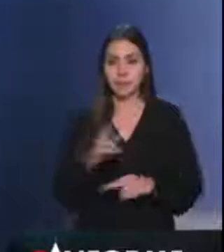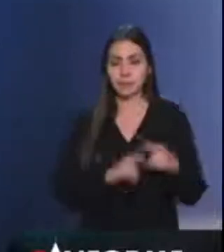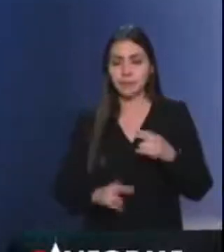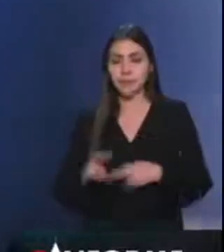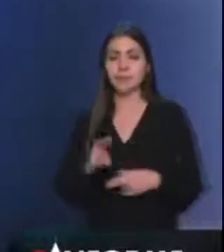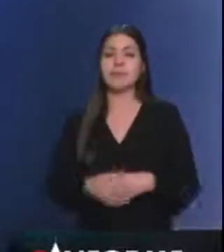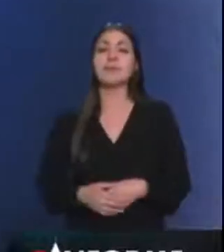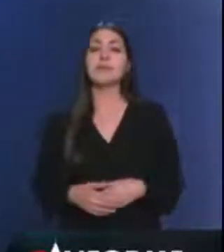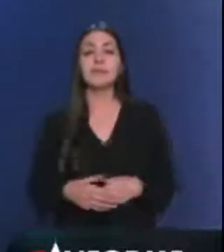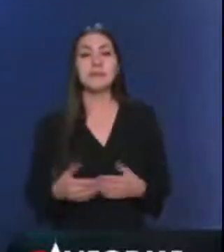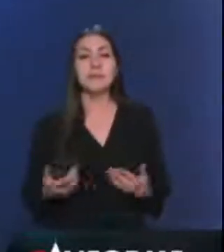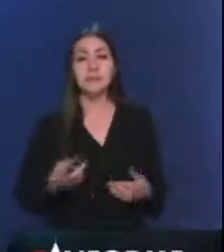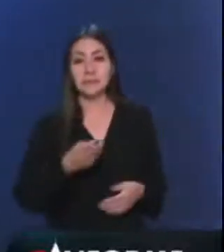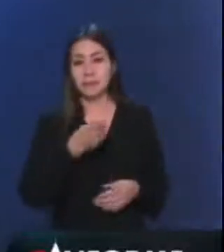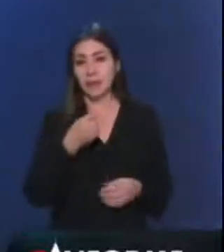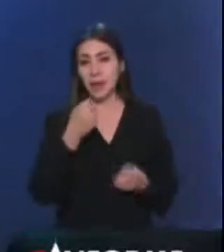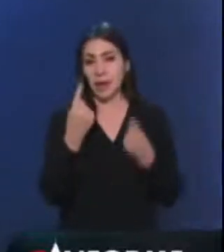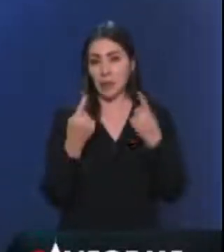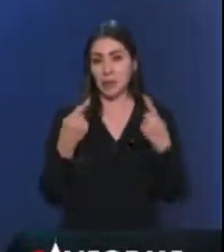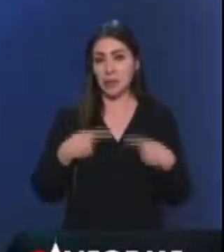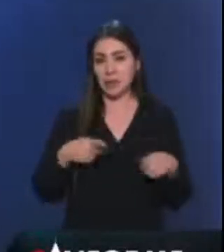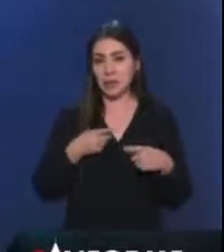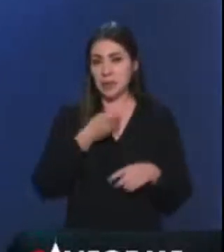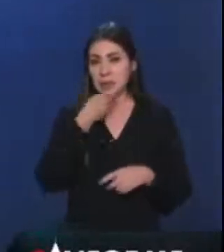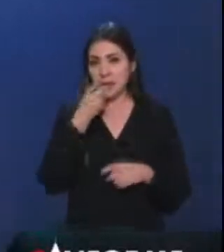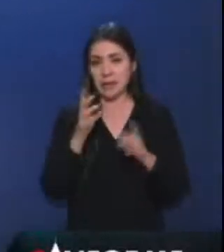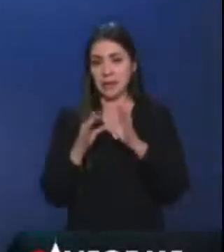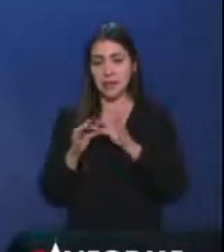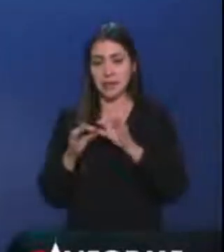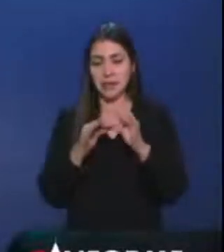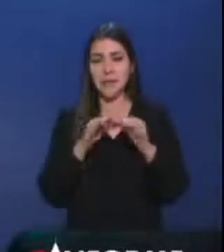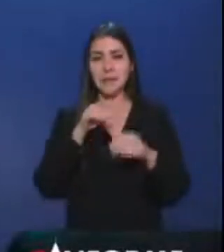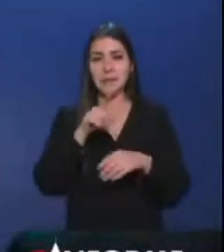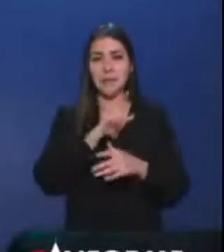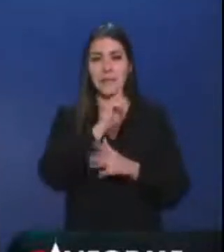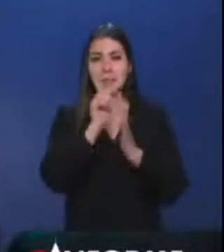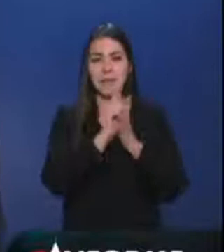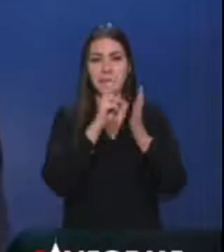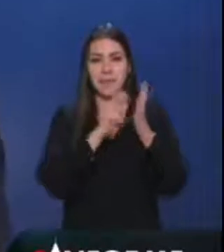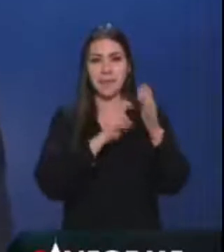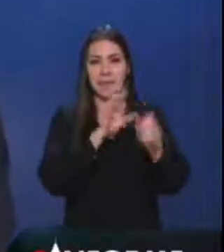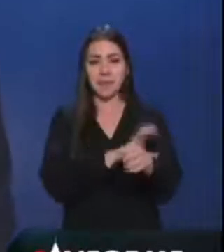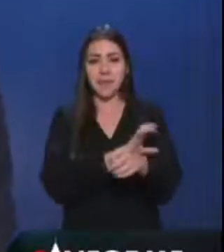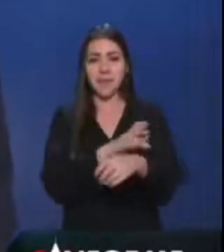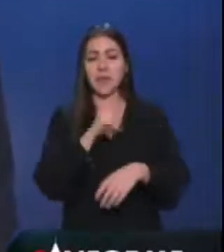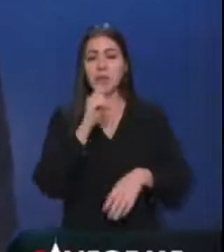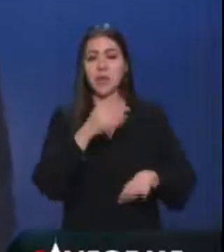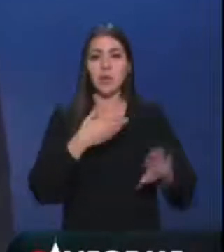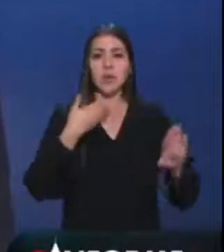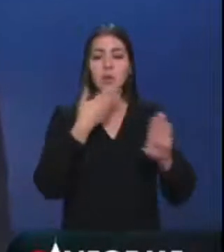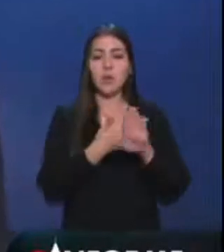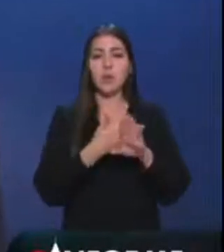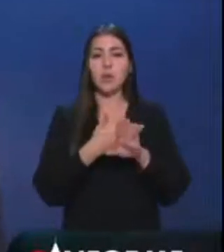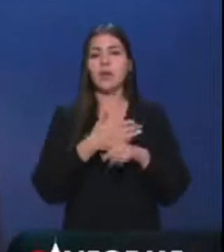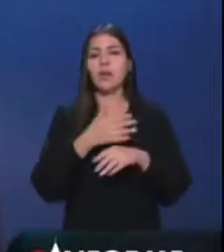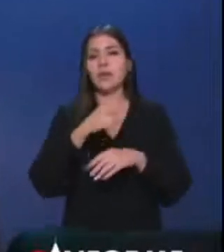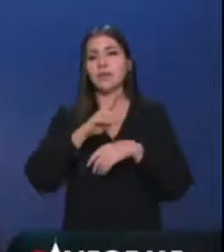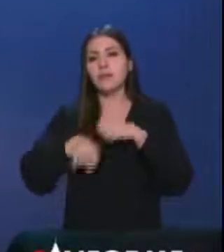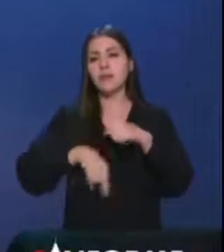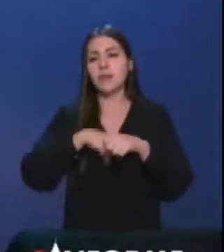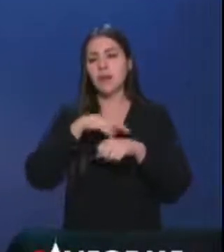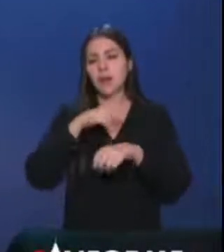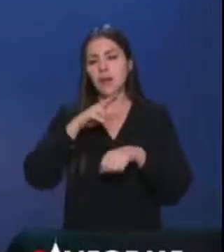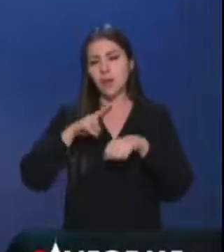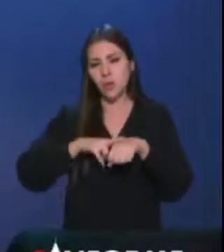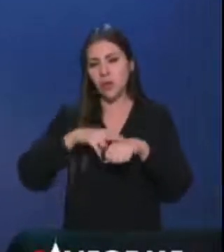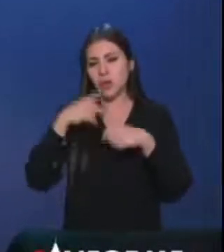Aunque hay quienes dicen que la reforma eléctrica atenta contra las energías renovables y la inversión extranjera, en la apuesta por las energías verdes,